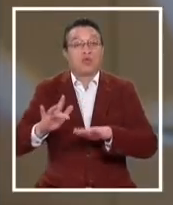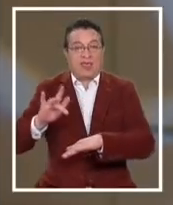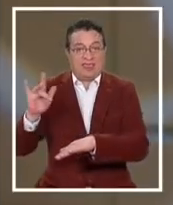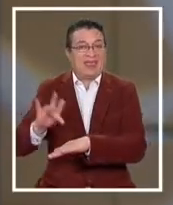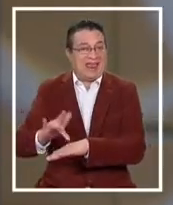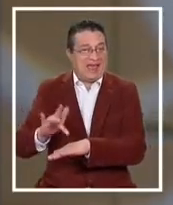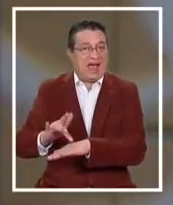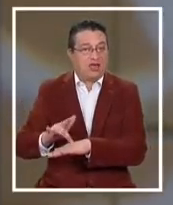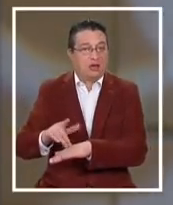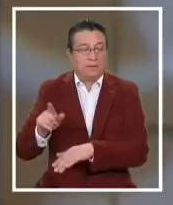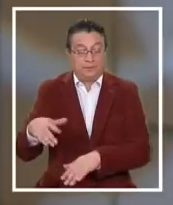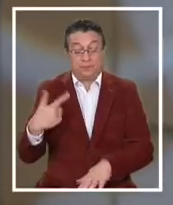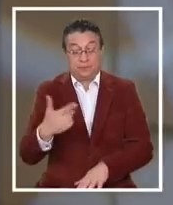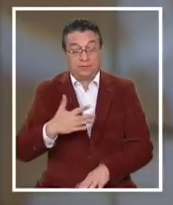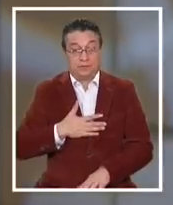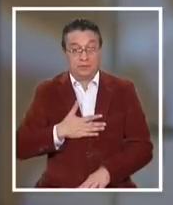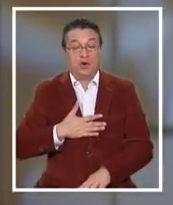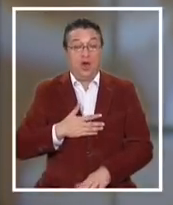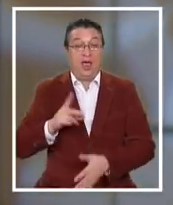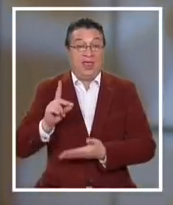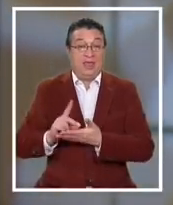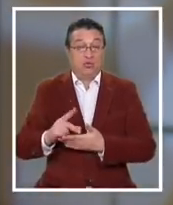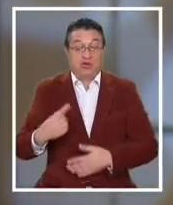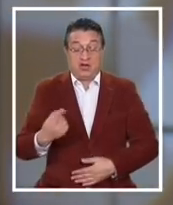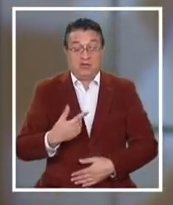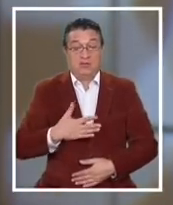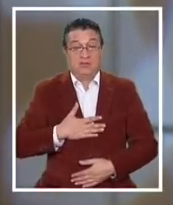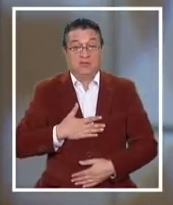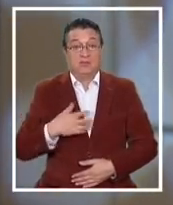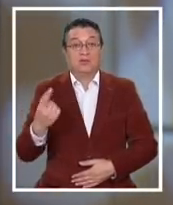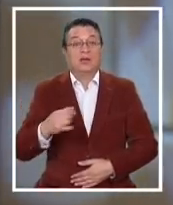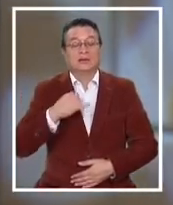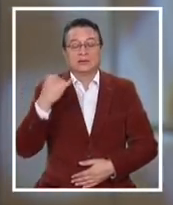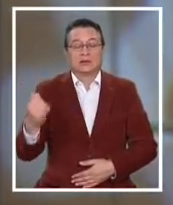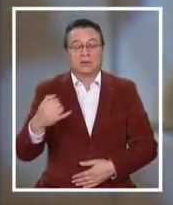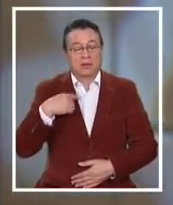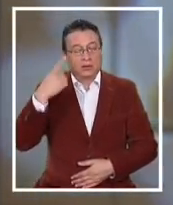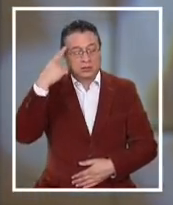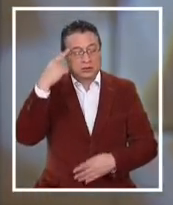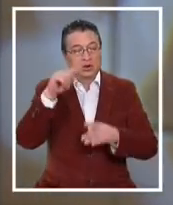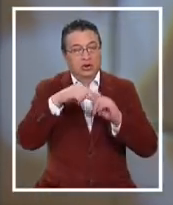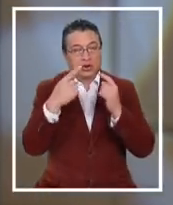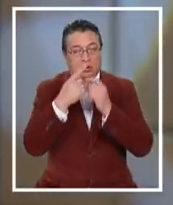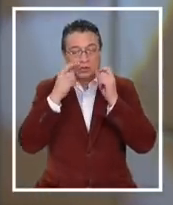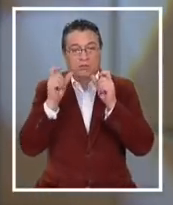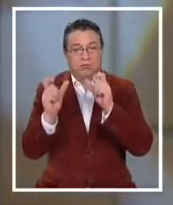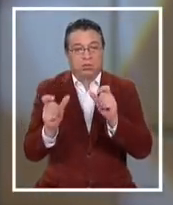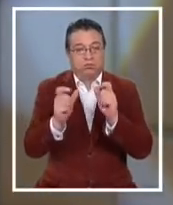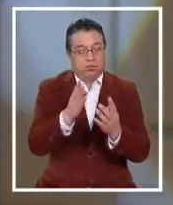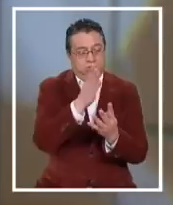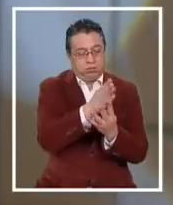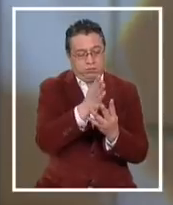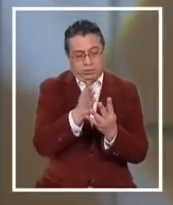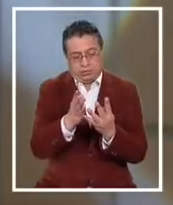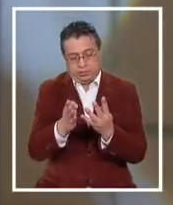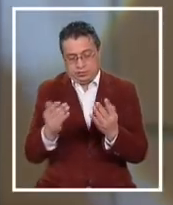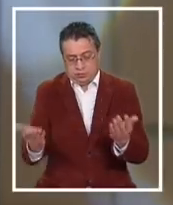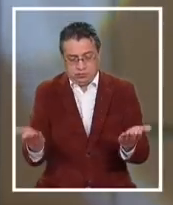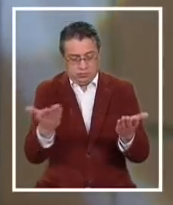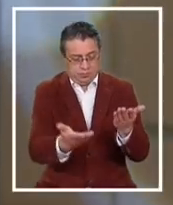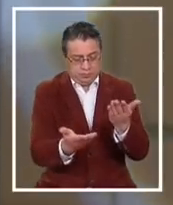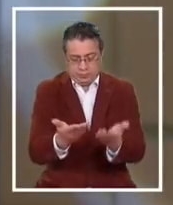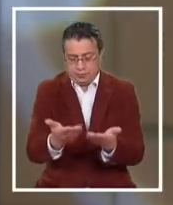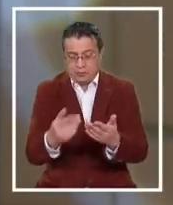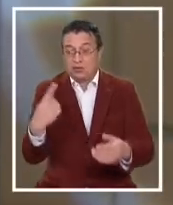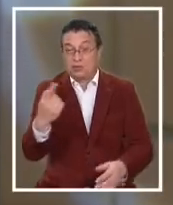creo que como parlamentarios nosotros siempre tenemos que tener todas las alternativas de fiscalización sobre la mesa.